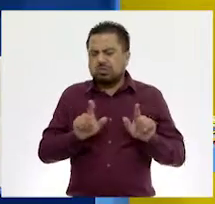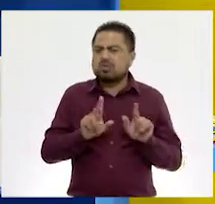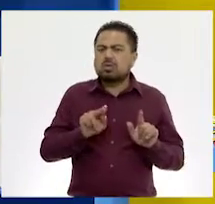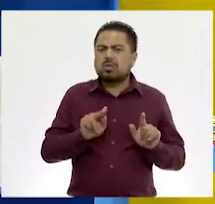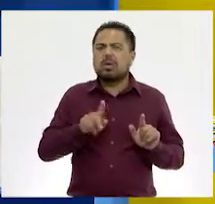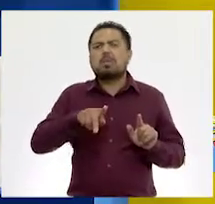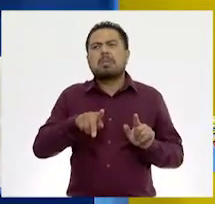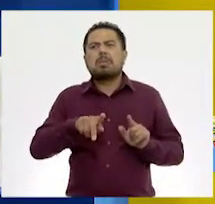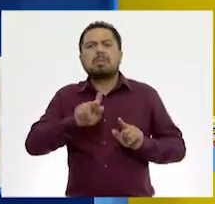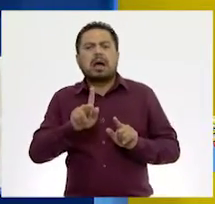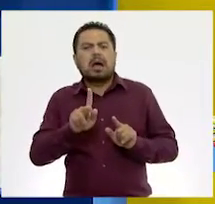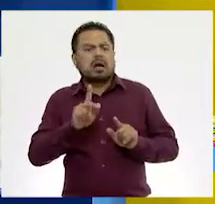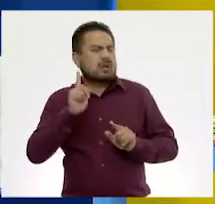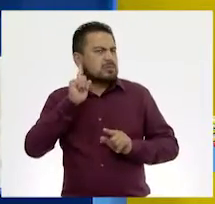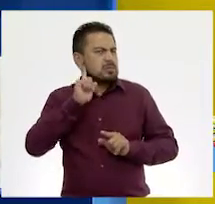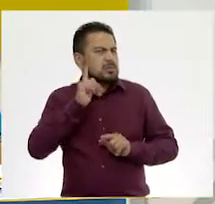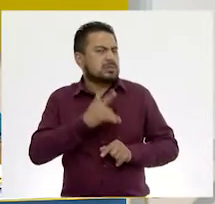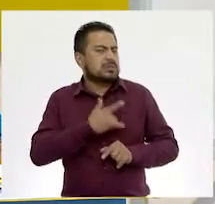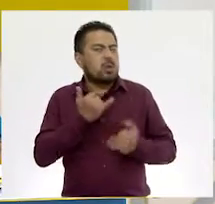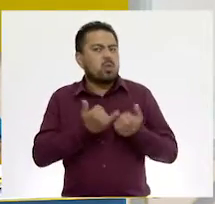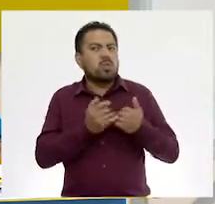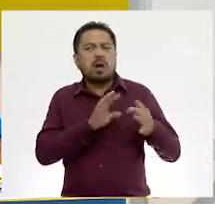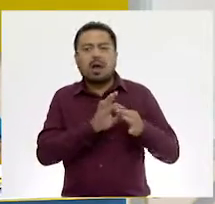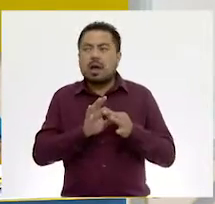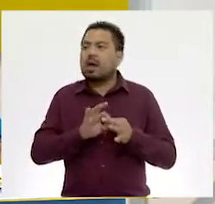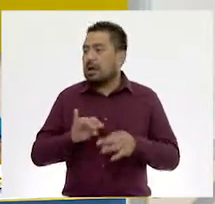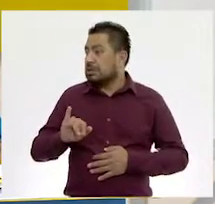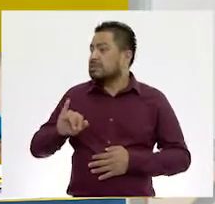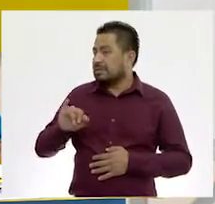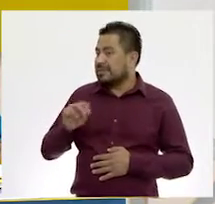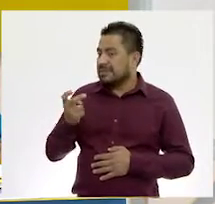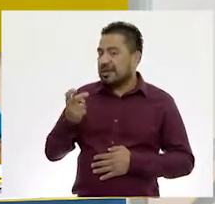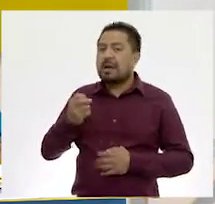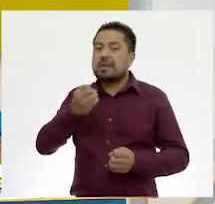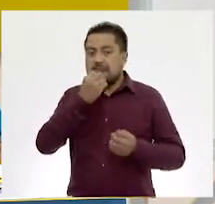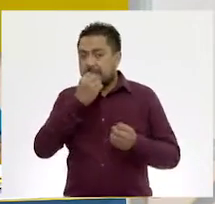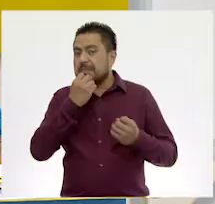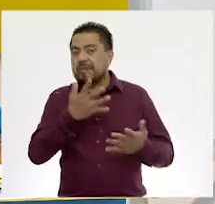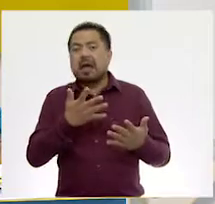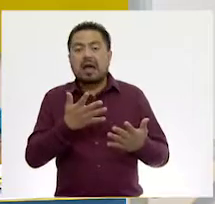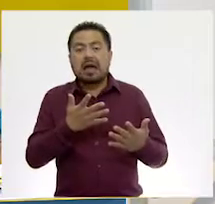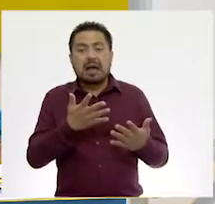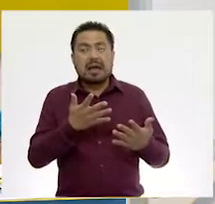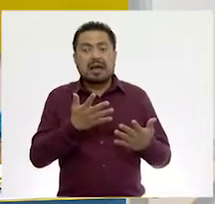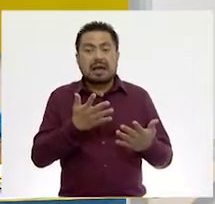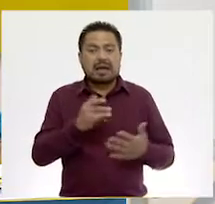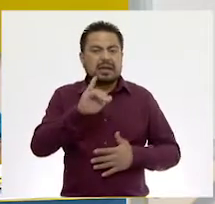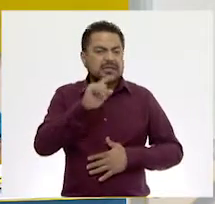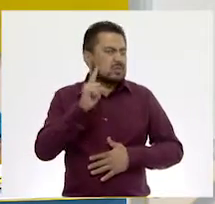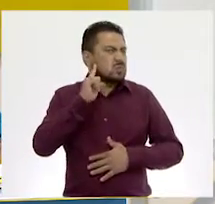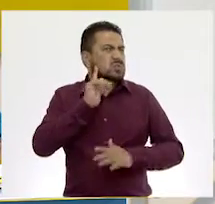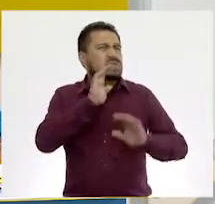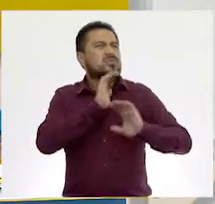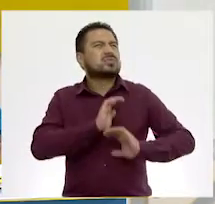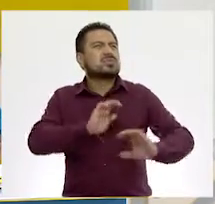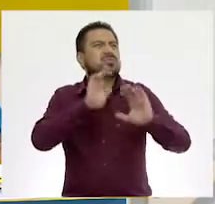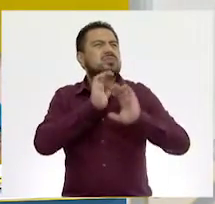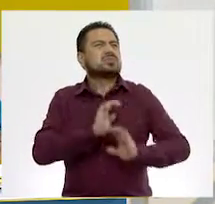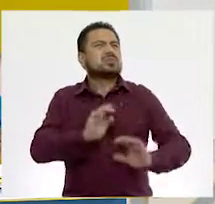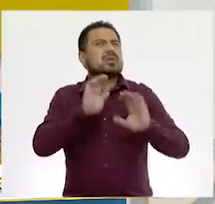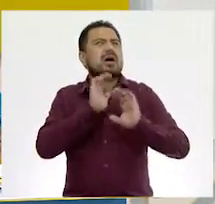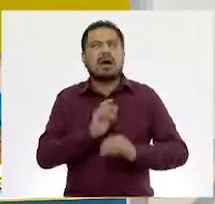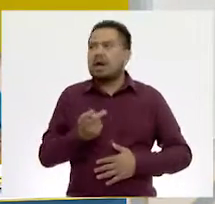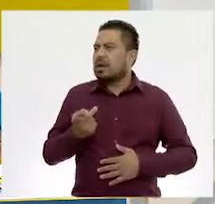cortita, pero rima, ¿verdad? Así es. Ah, excelente. ¿Le suena la canción? ¿Venía